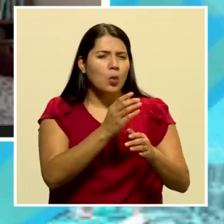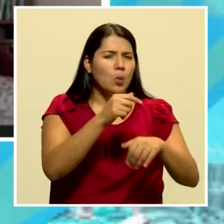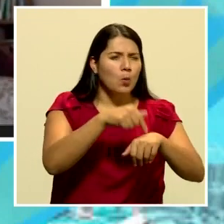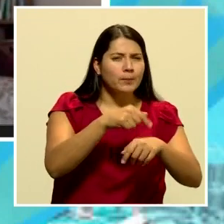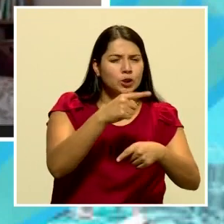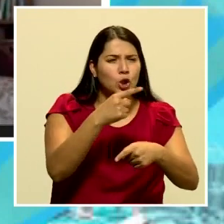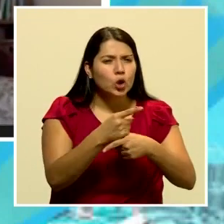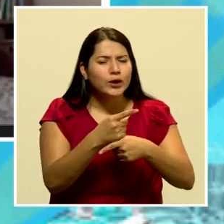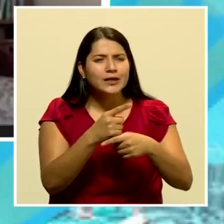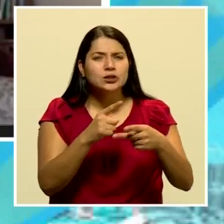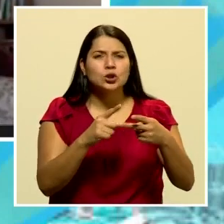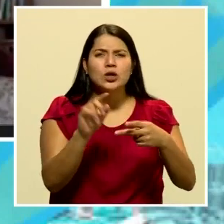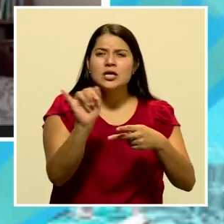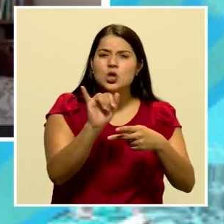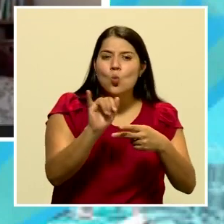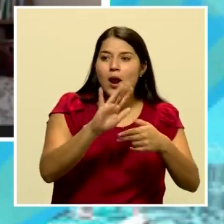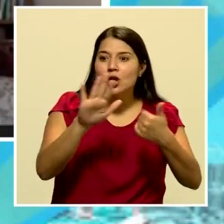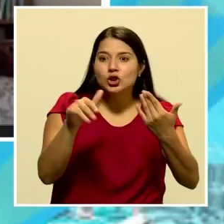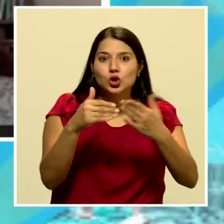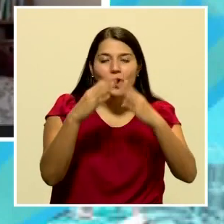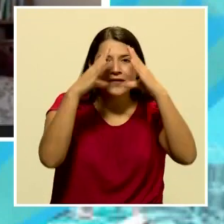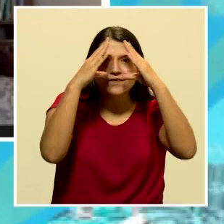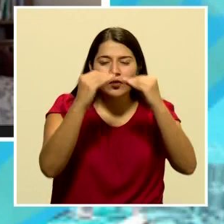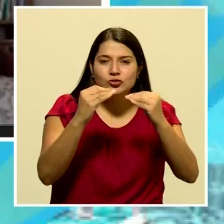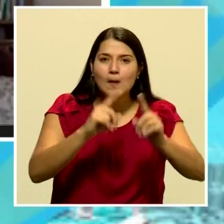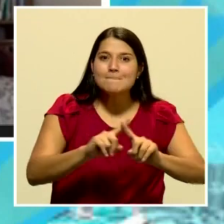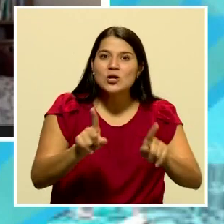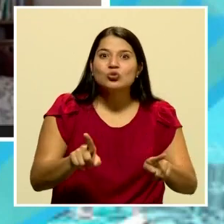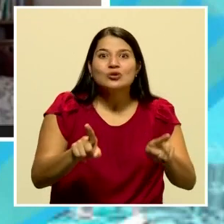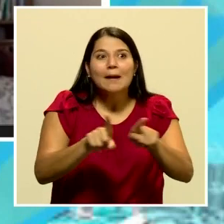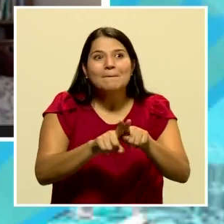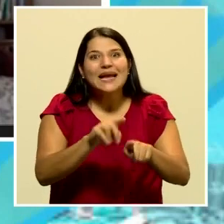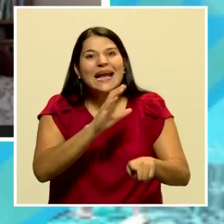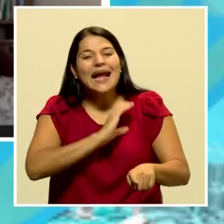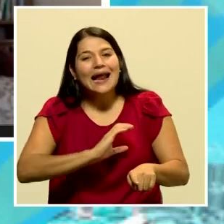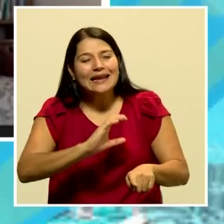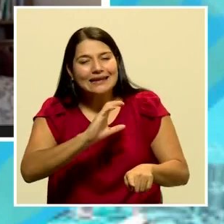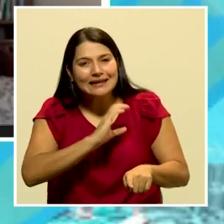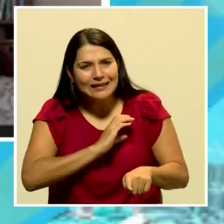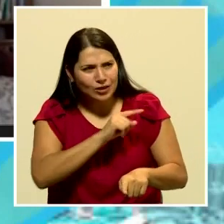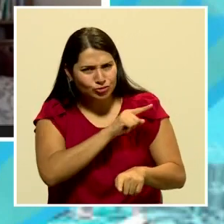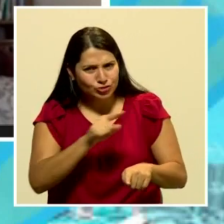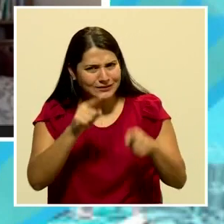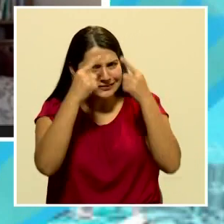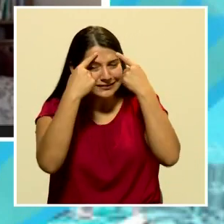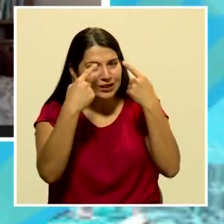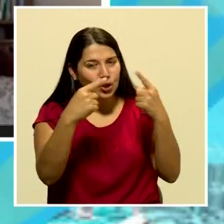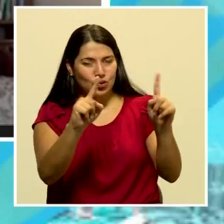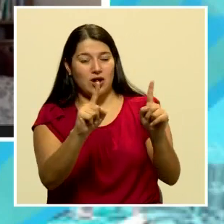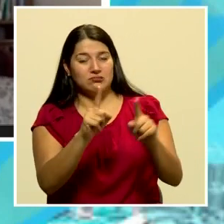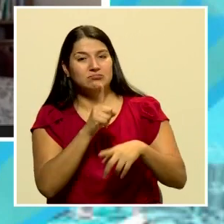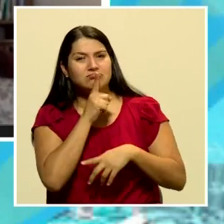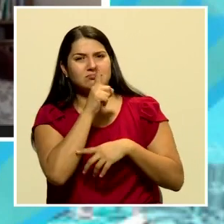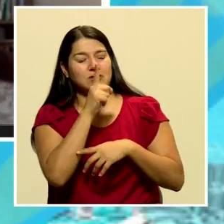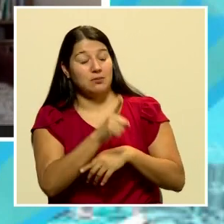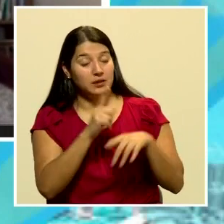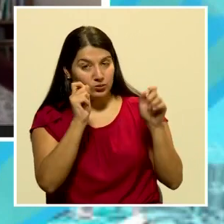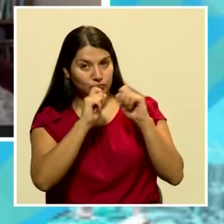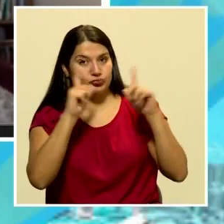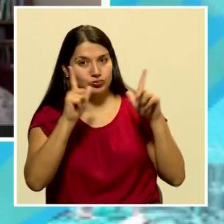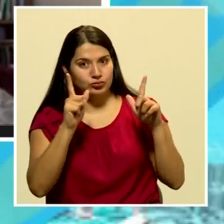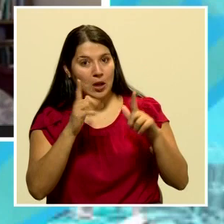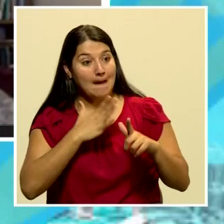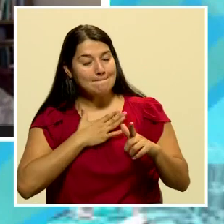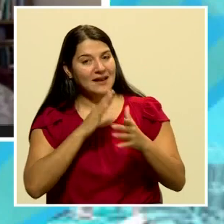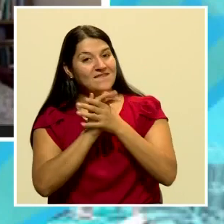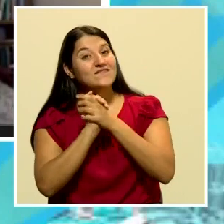y la cantidad de información, sino la calidad que han obtenido es realmente maravillosa.